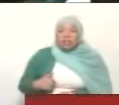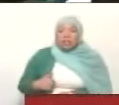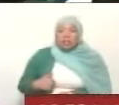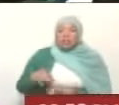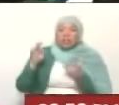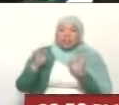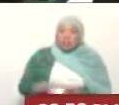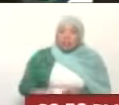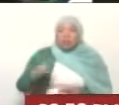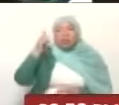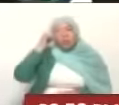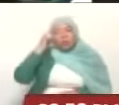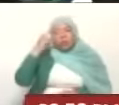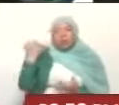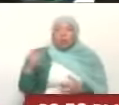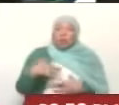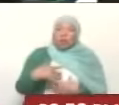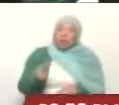No.